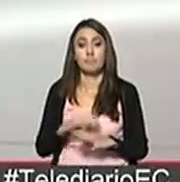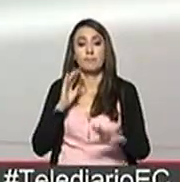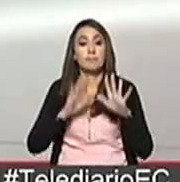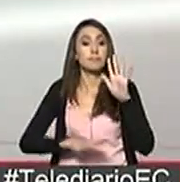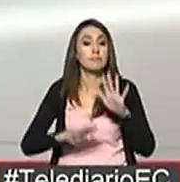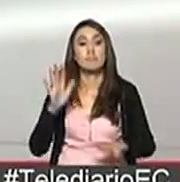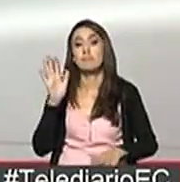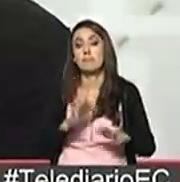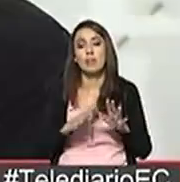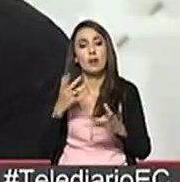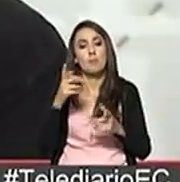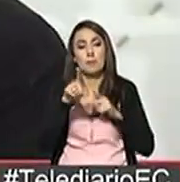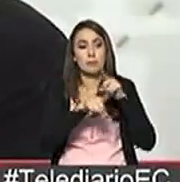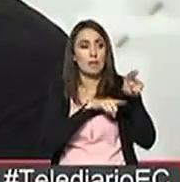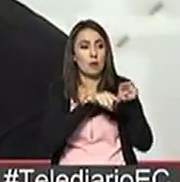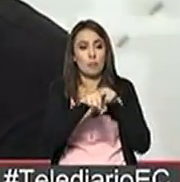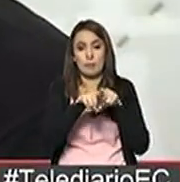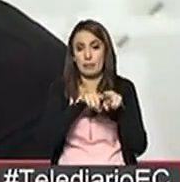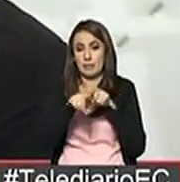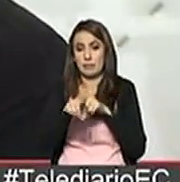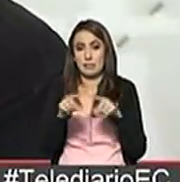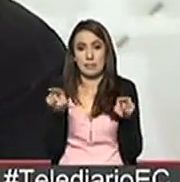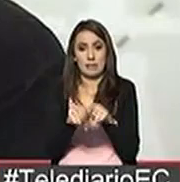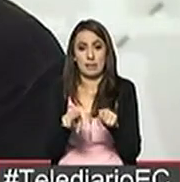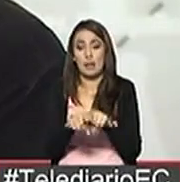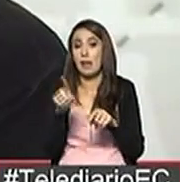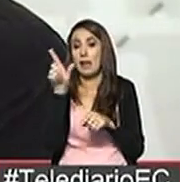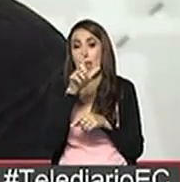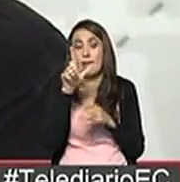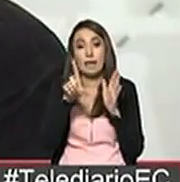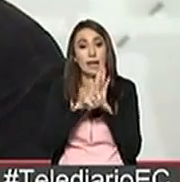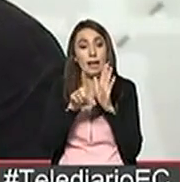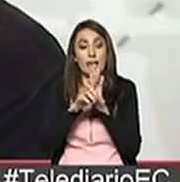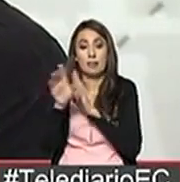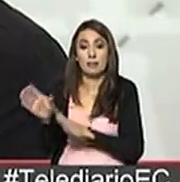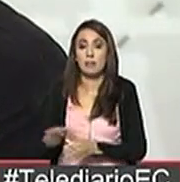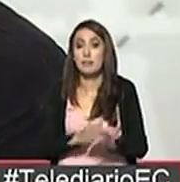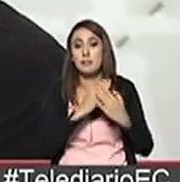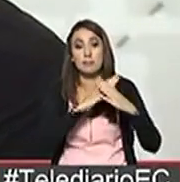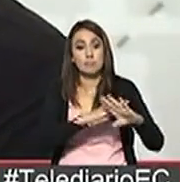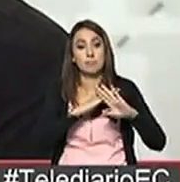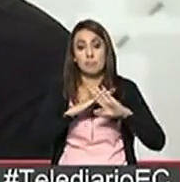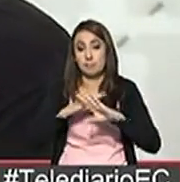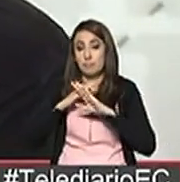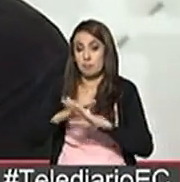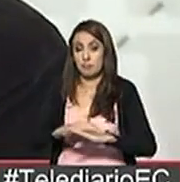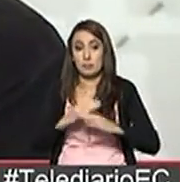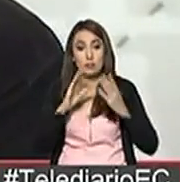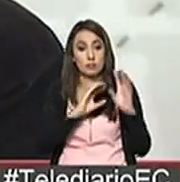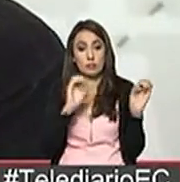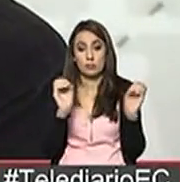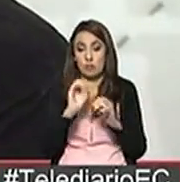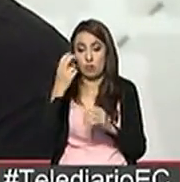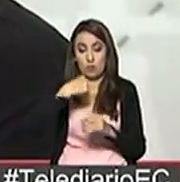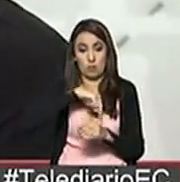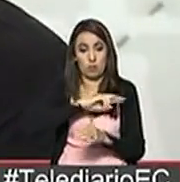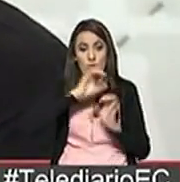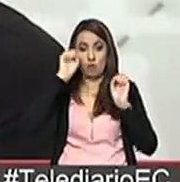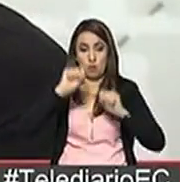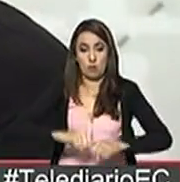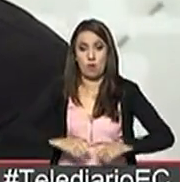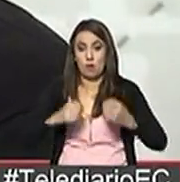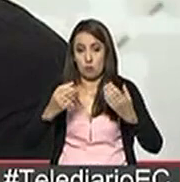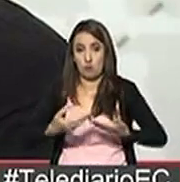competencia leal, ¿no? Exacto. Entonces ahora, bueno, finalmente si logramos que se elimine para nosotros es mejor, pero a pesar de eso, las cervezas